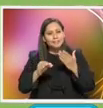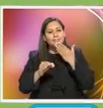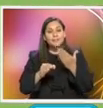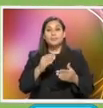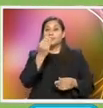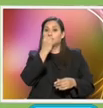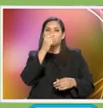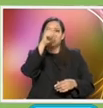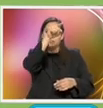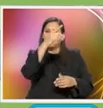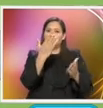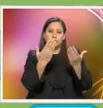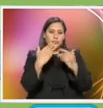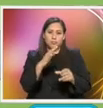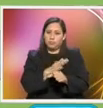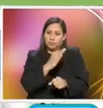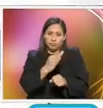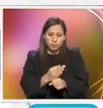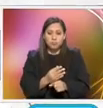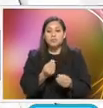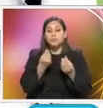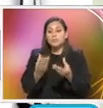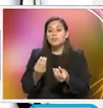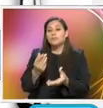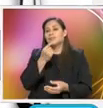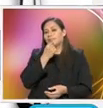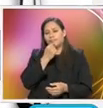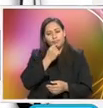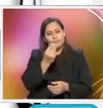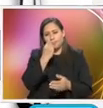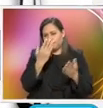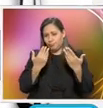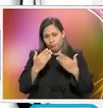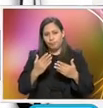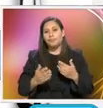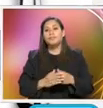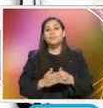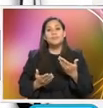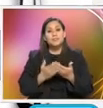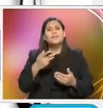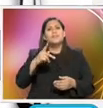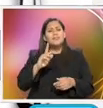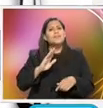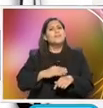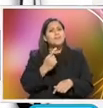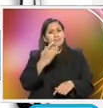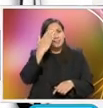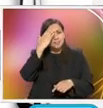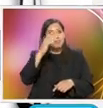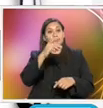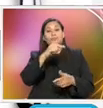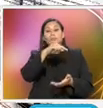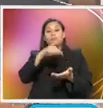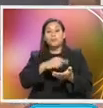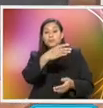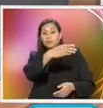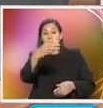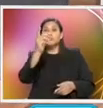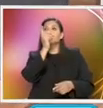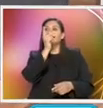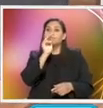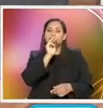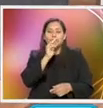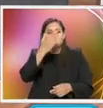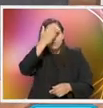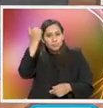hay el alimento suficiente para dar a los niños, pero también se desconoce. Y sobre todo en comunidades rurales, los padres de familia en realidad